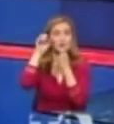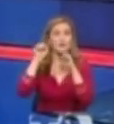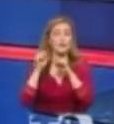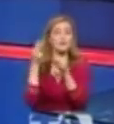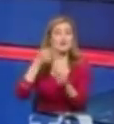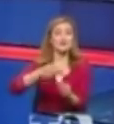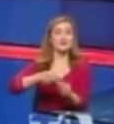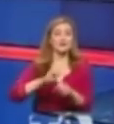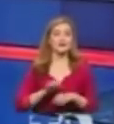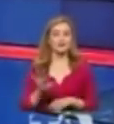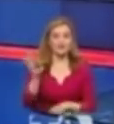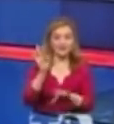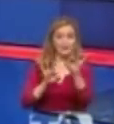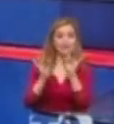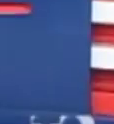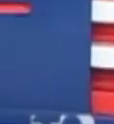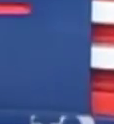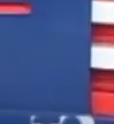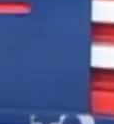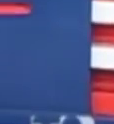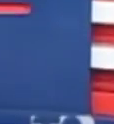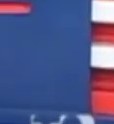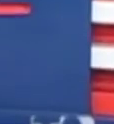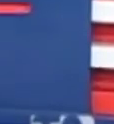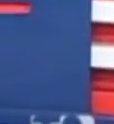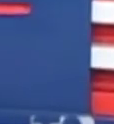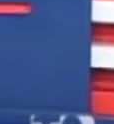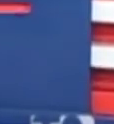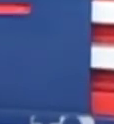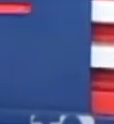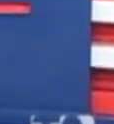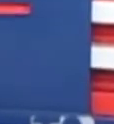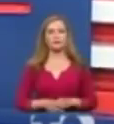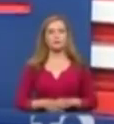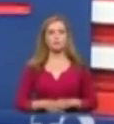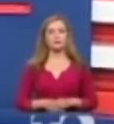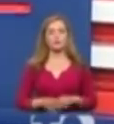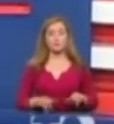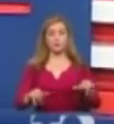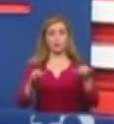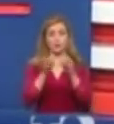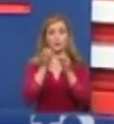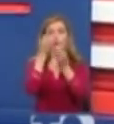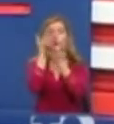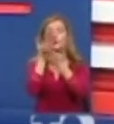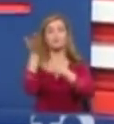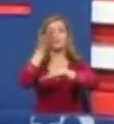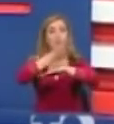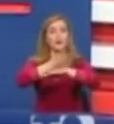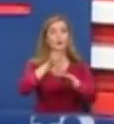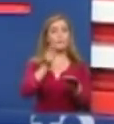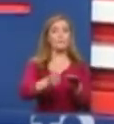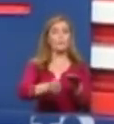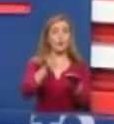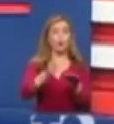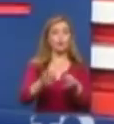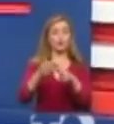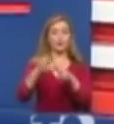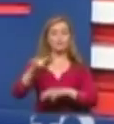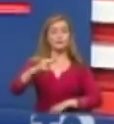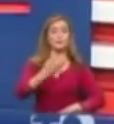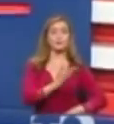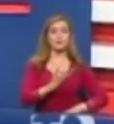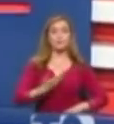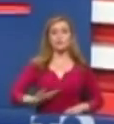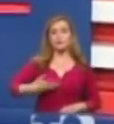pueden participar y escoger a su favorita. Seguimos informando en 24 horas. El pedido de habeas corpus solicitado por la defensa del ex